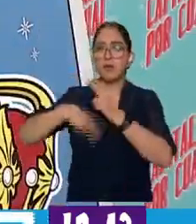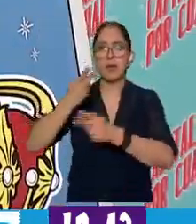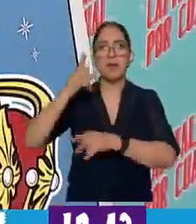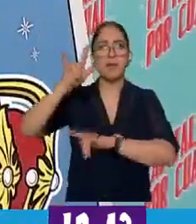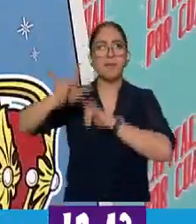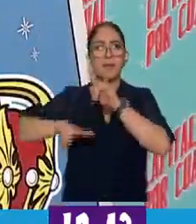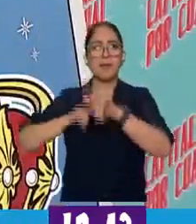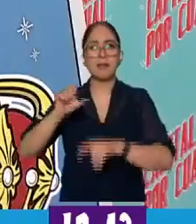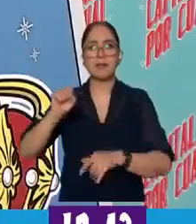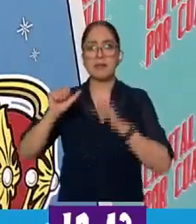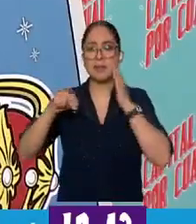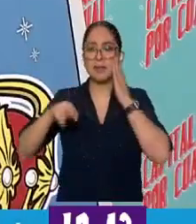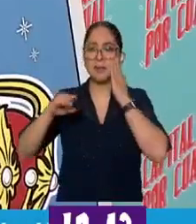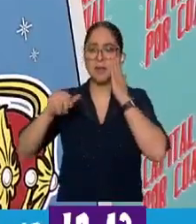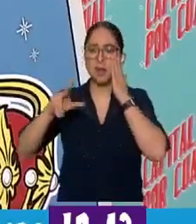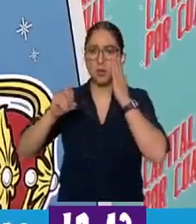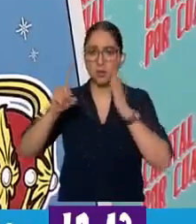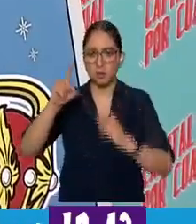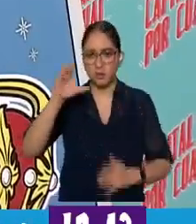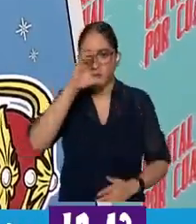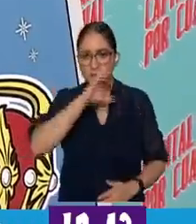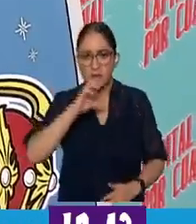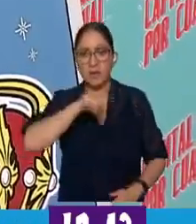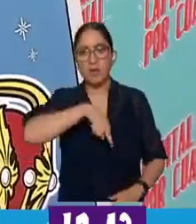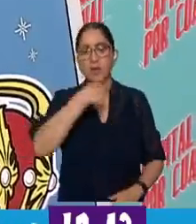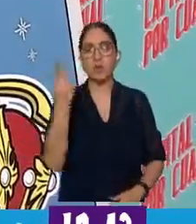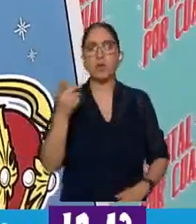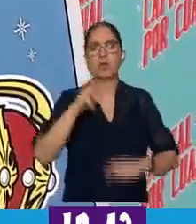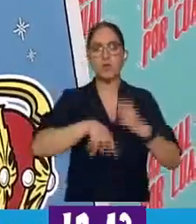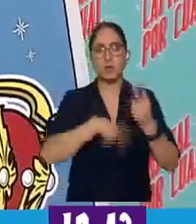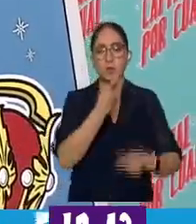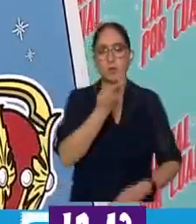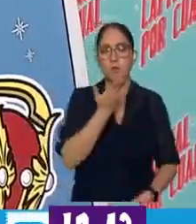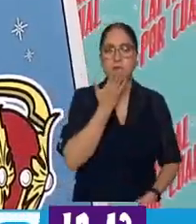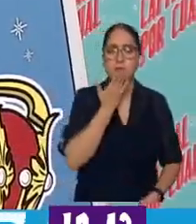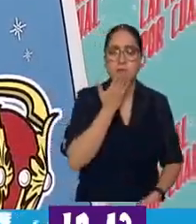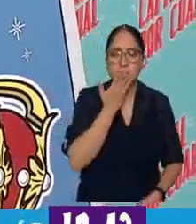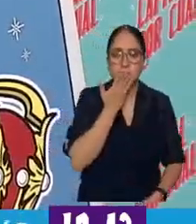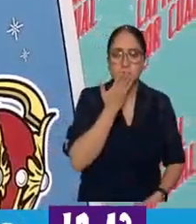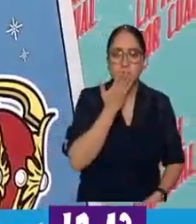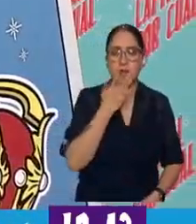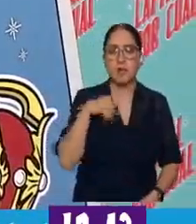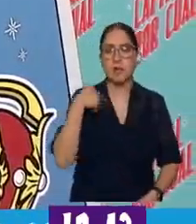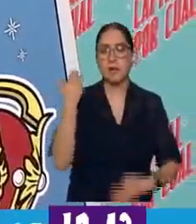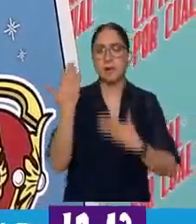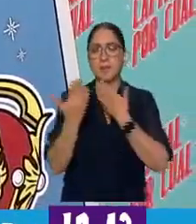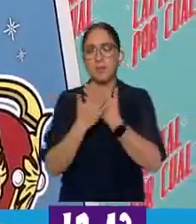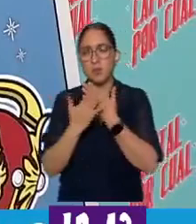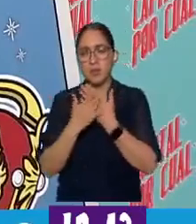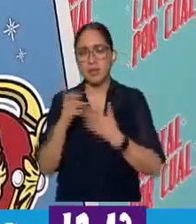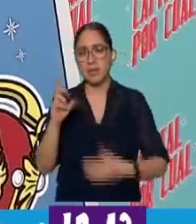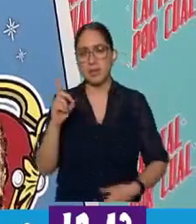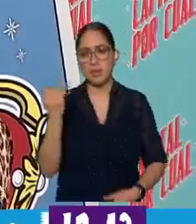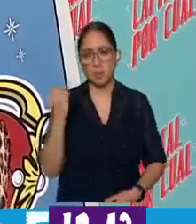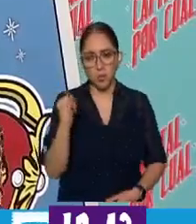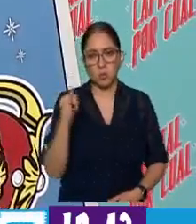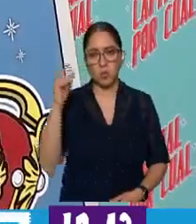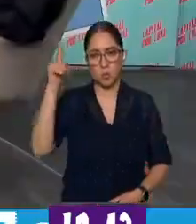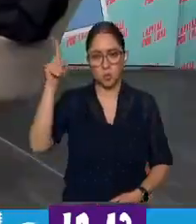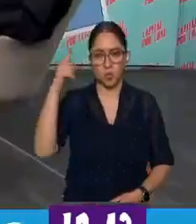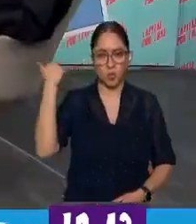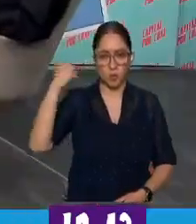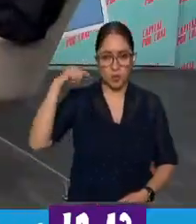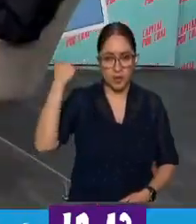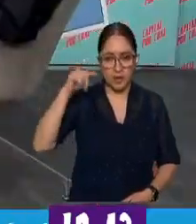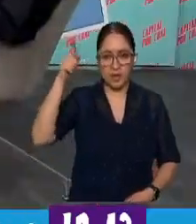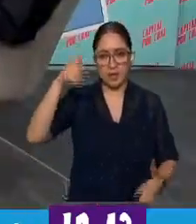en Aguascalientes, ya estuvimos en Puerto Peñasco, Sonora. Sácate. Pero vamos al 30 de junio a Guadalajara, también